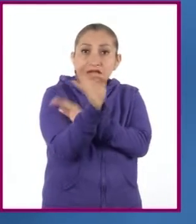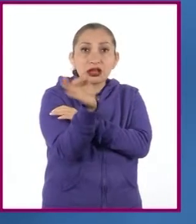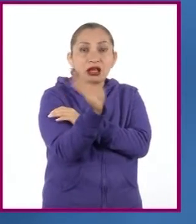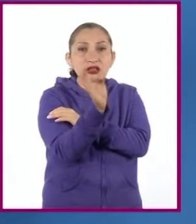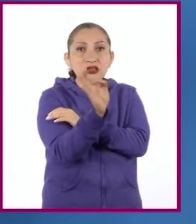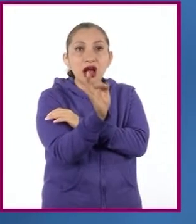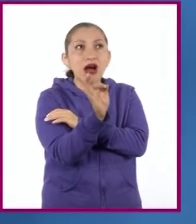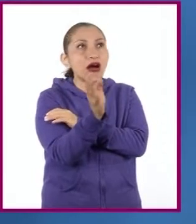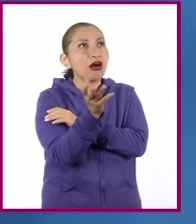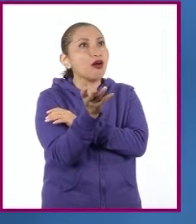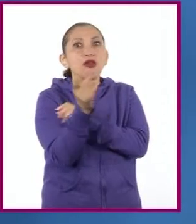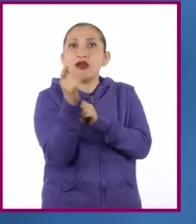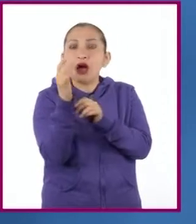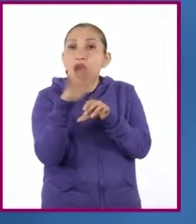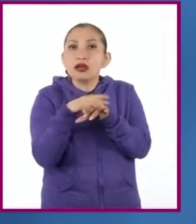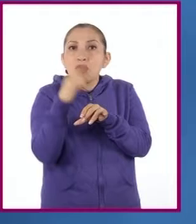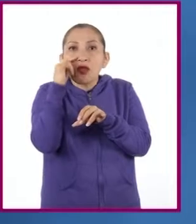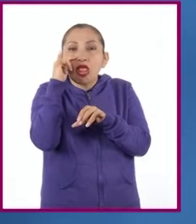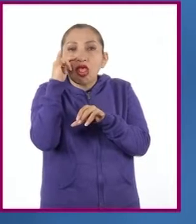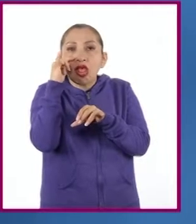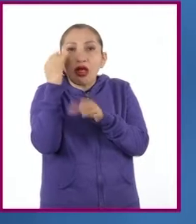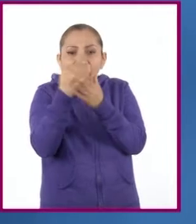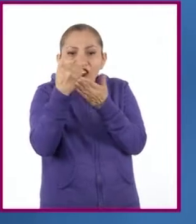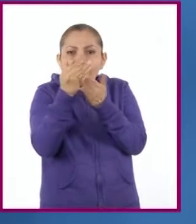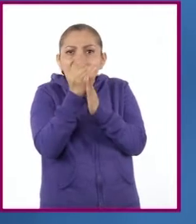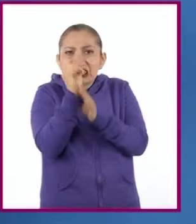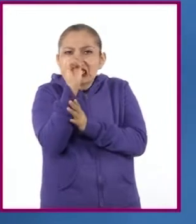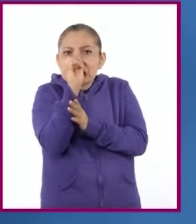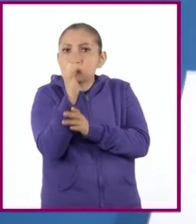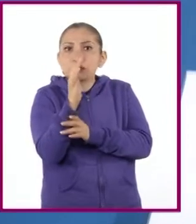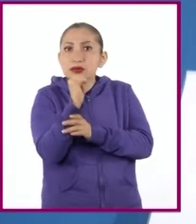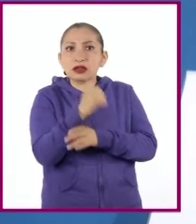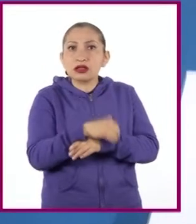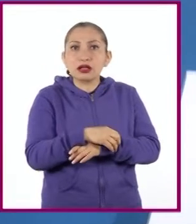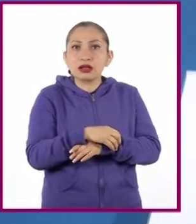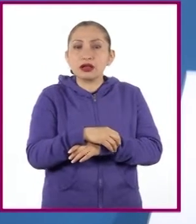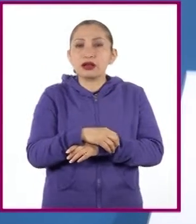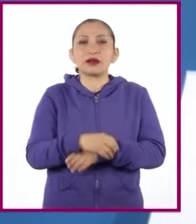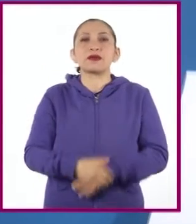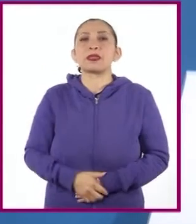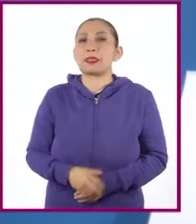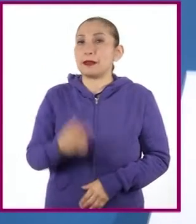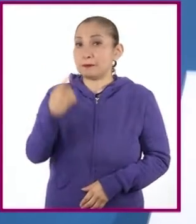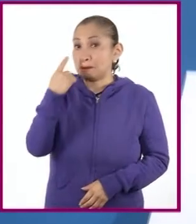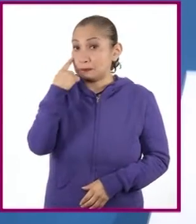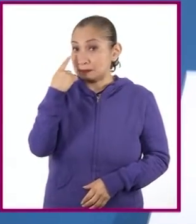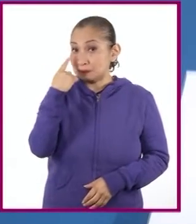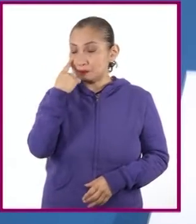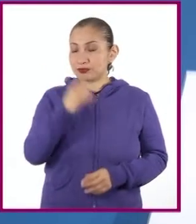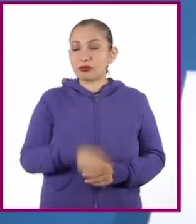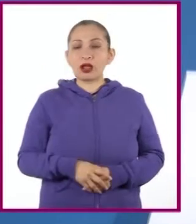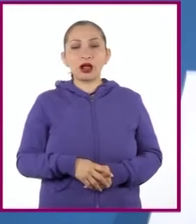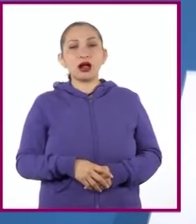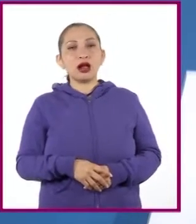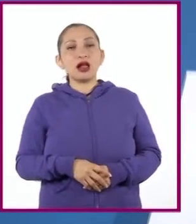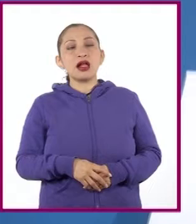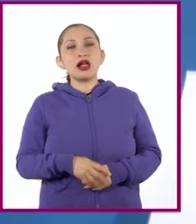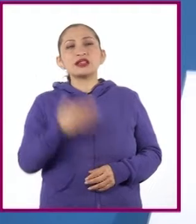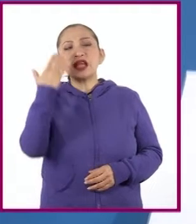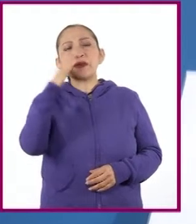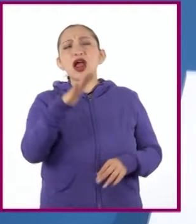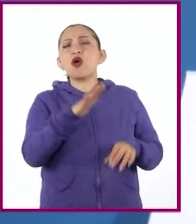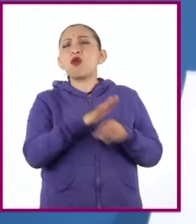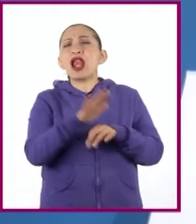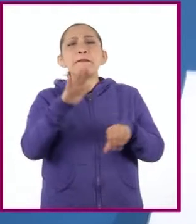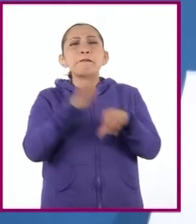lo que observamos ya no se puede dividir en algo más pequeño? Fíjate que la idea de saber qué es lo